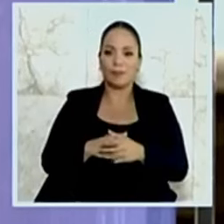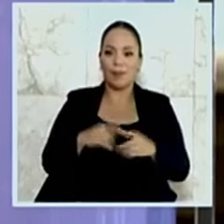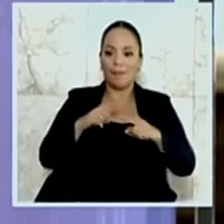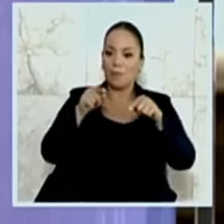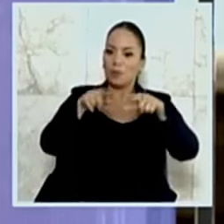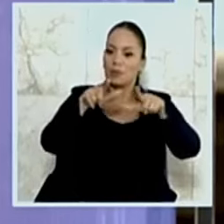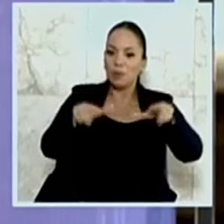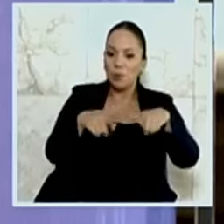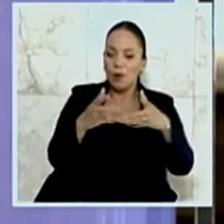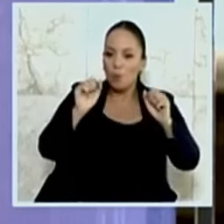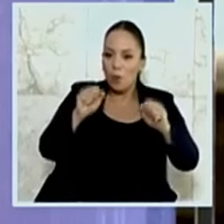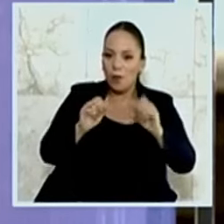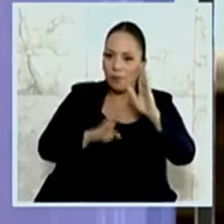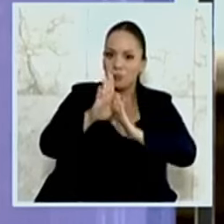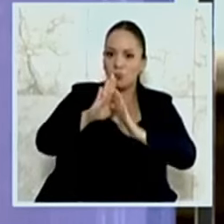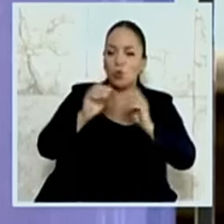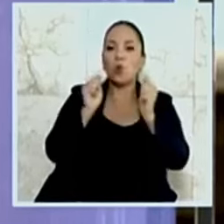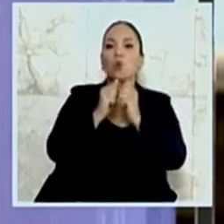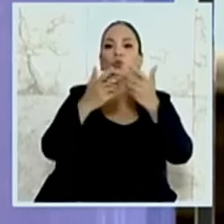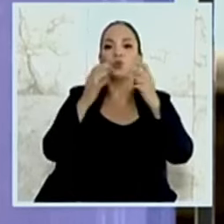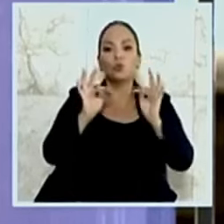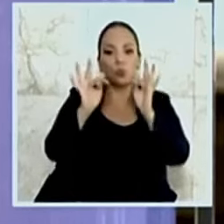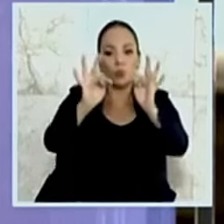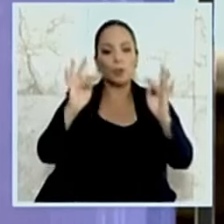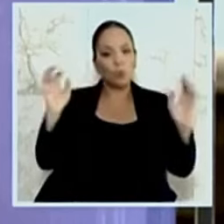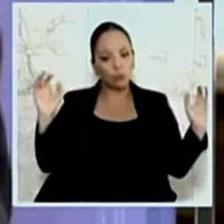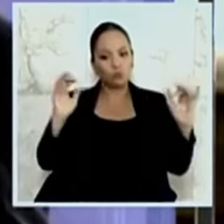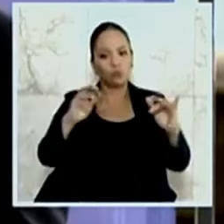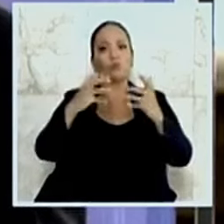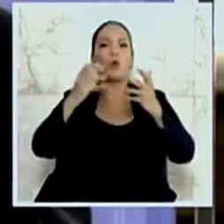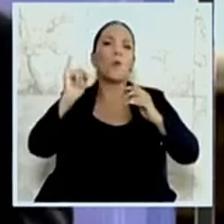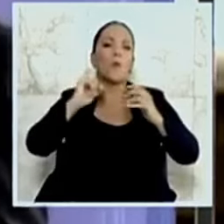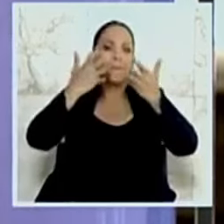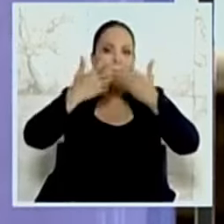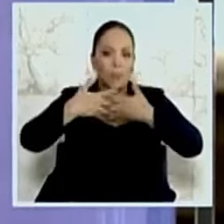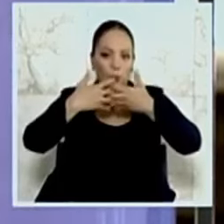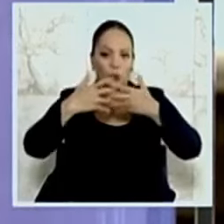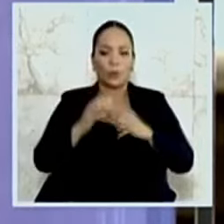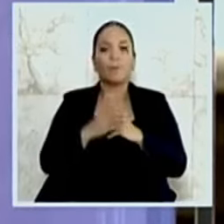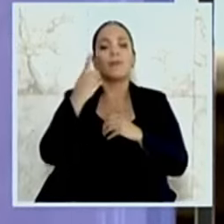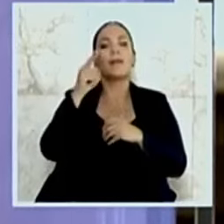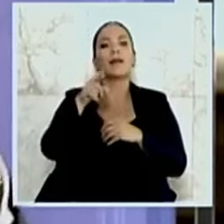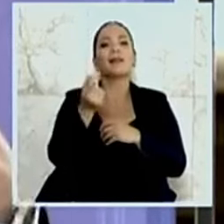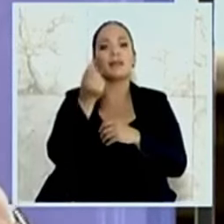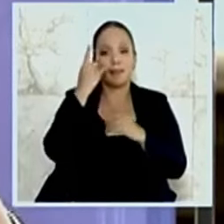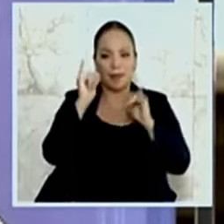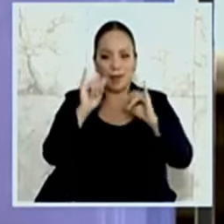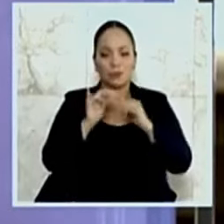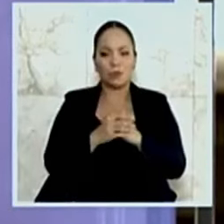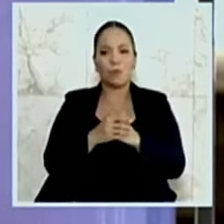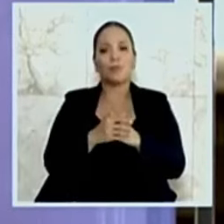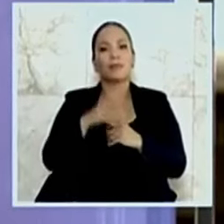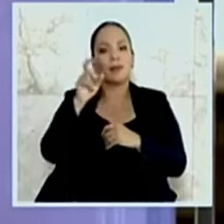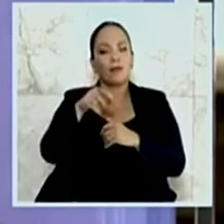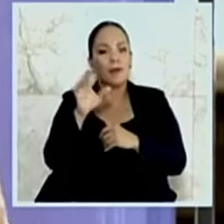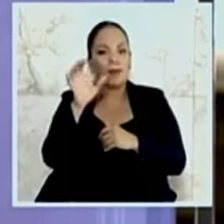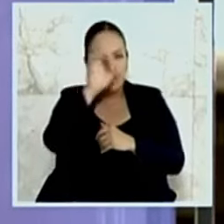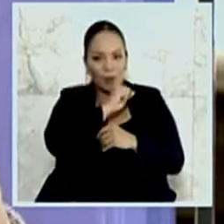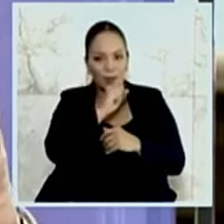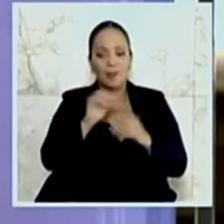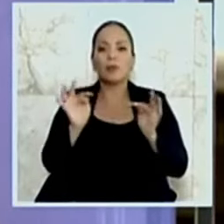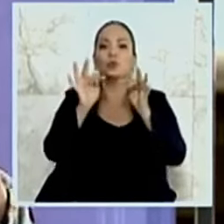lindo, está tan fregado en términos económicos, pudiendo ser el